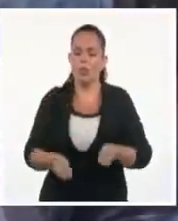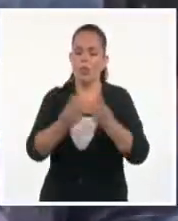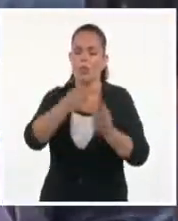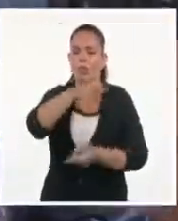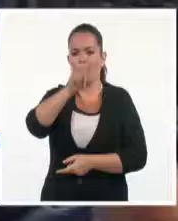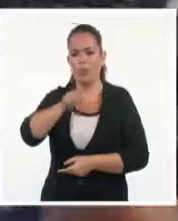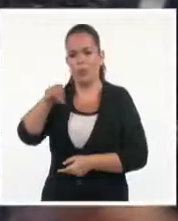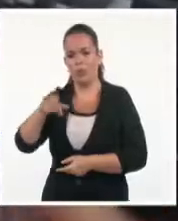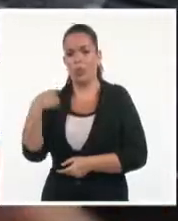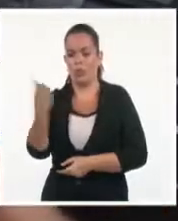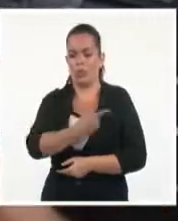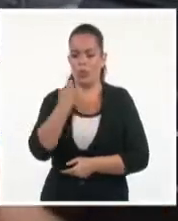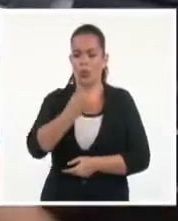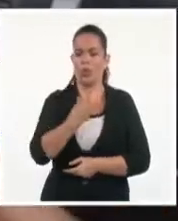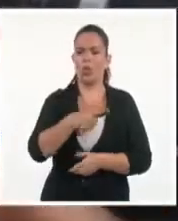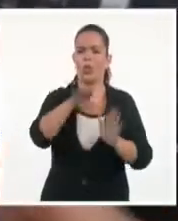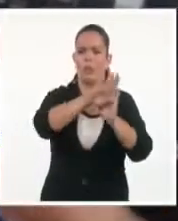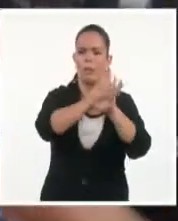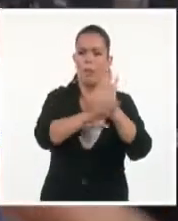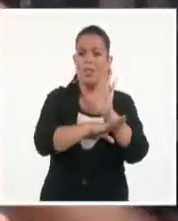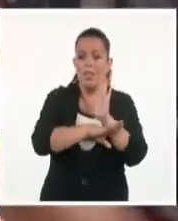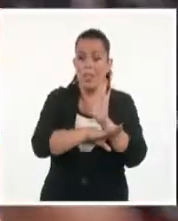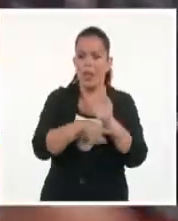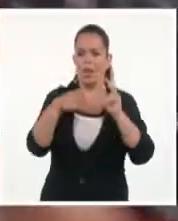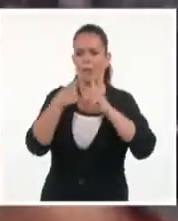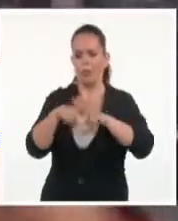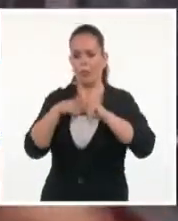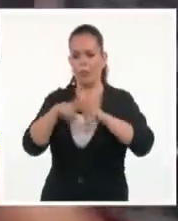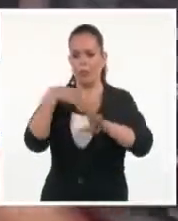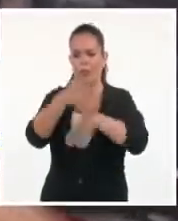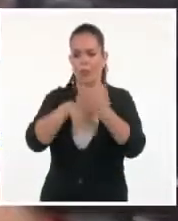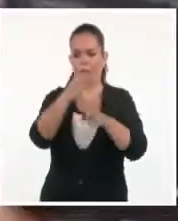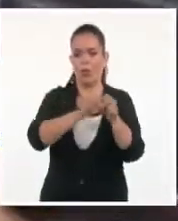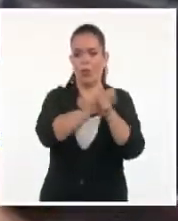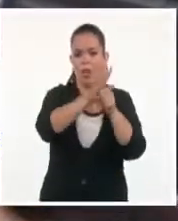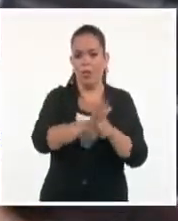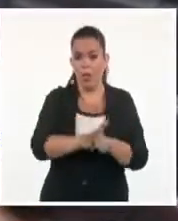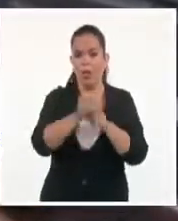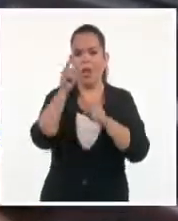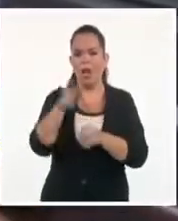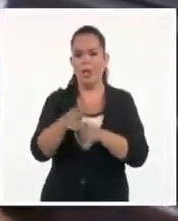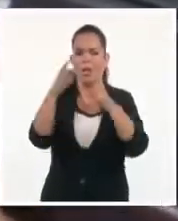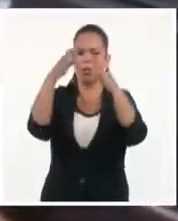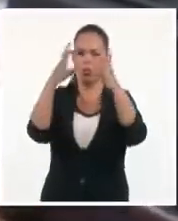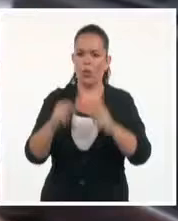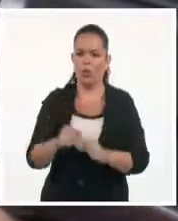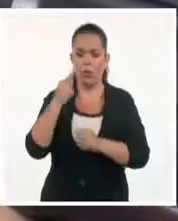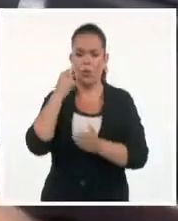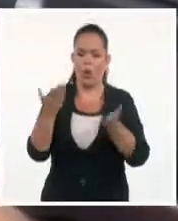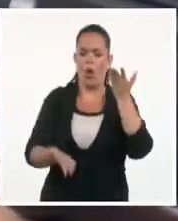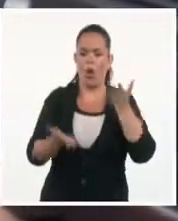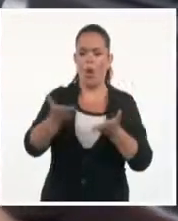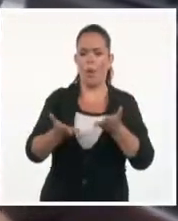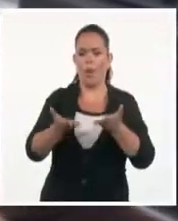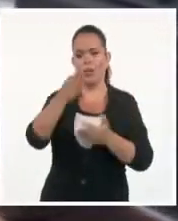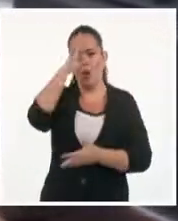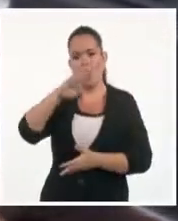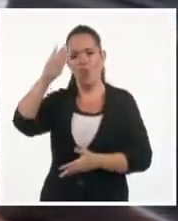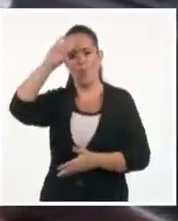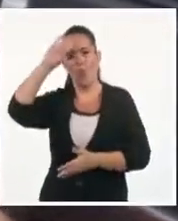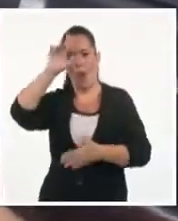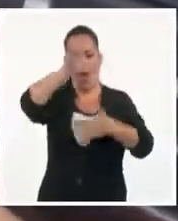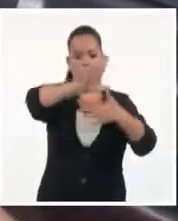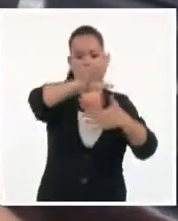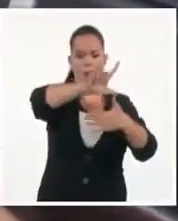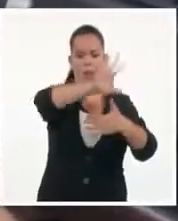que ha dado resultados. Ha dado resultados. Cuando uno ve en Cuba la letalidad es menor que en América Latina y que en el mundo. Y aunque hemos tenido